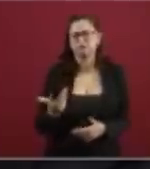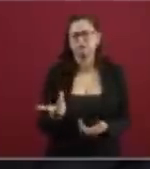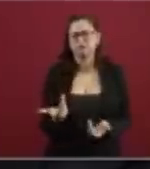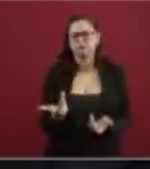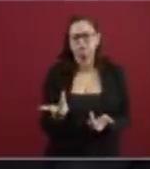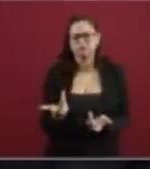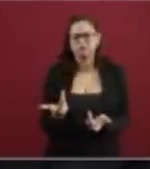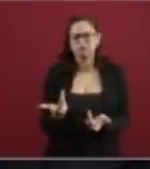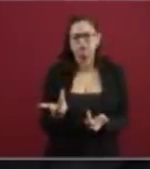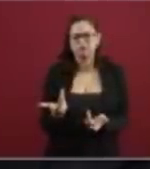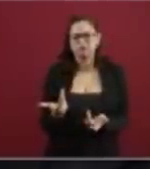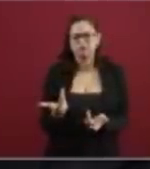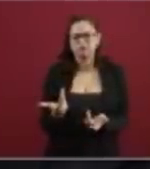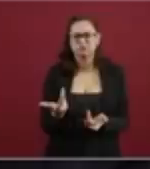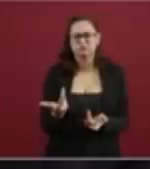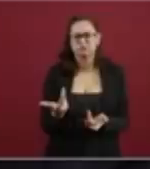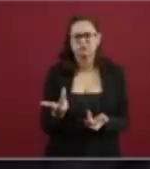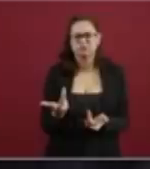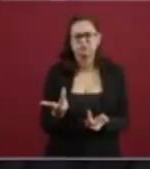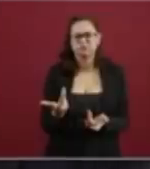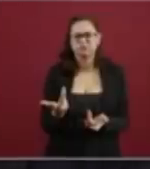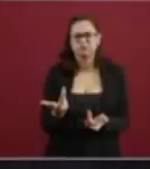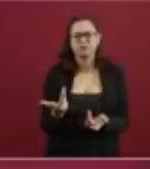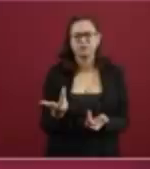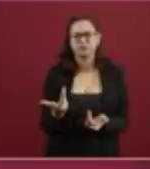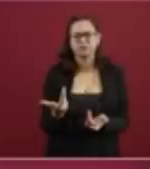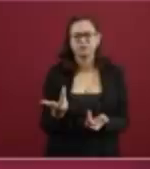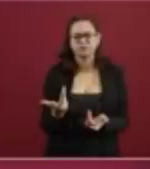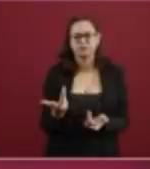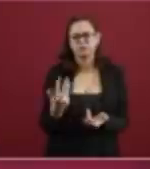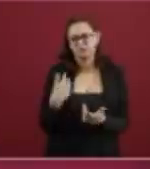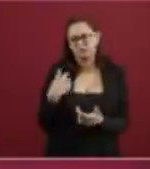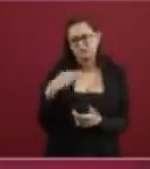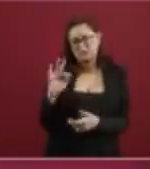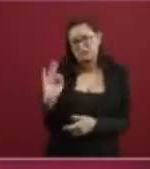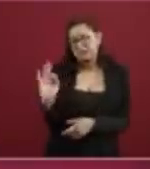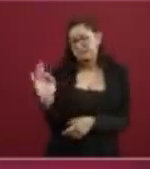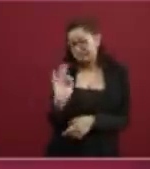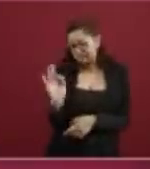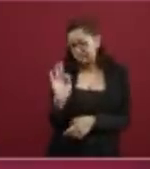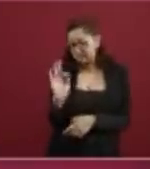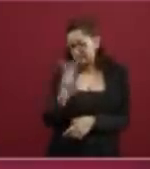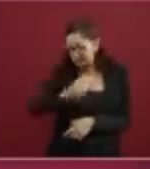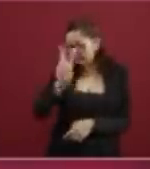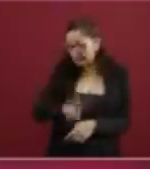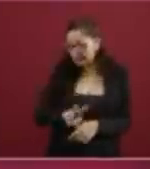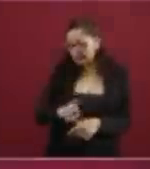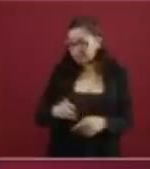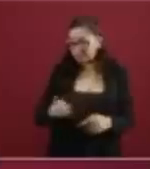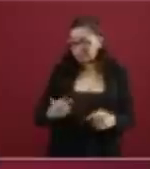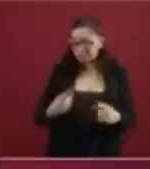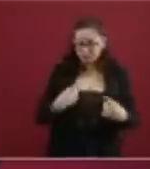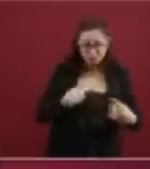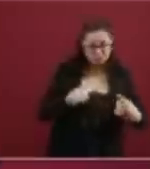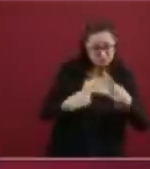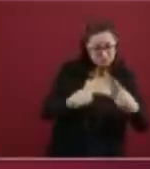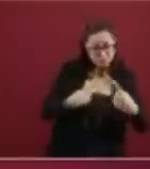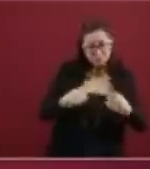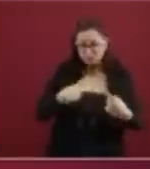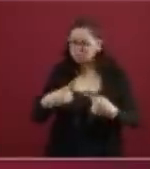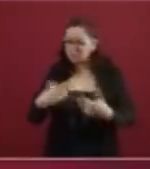se pensara que existe esta posibilidad de abrir un